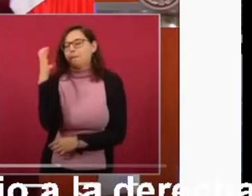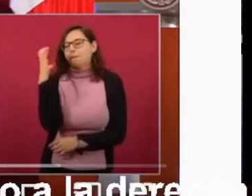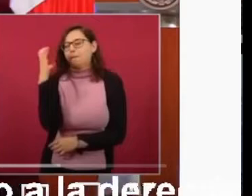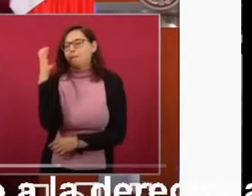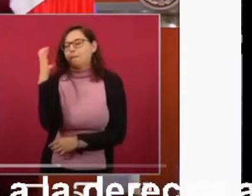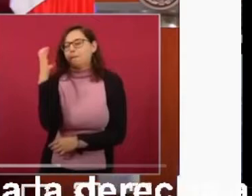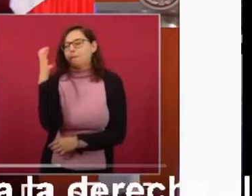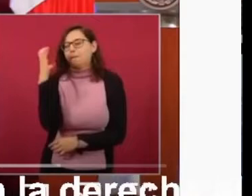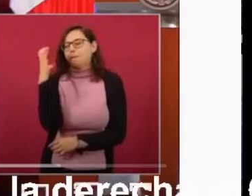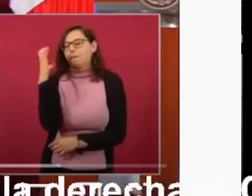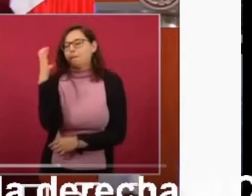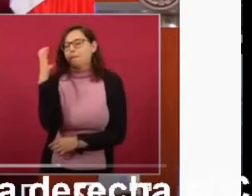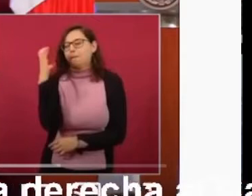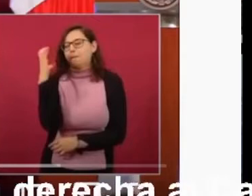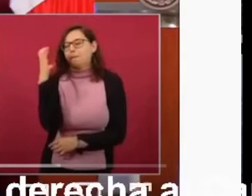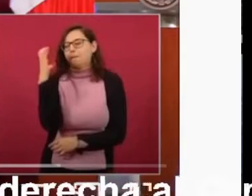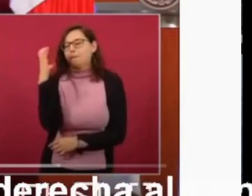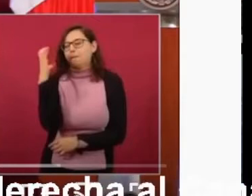en